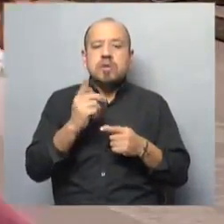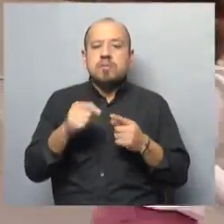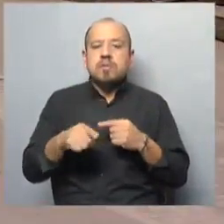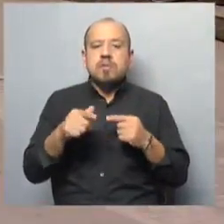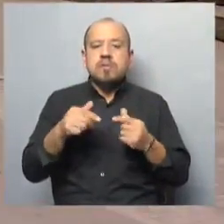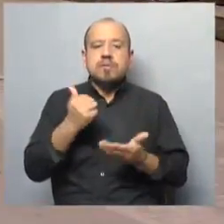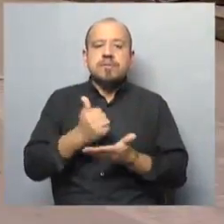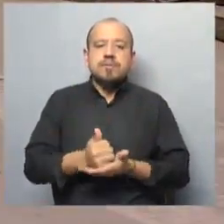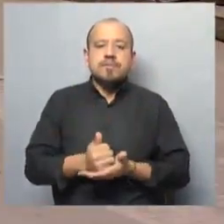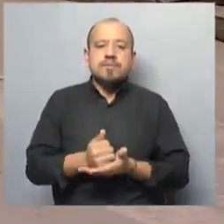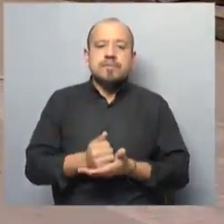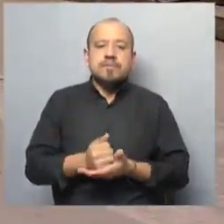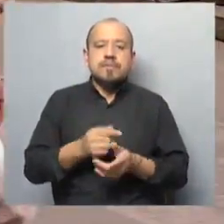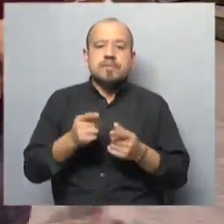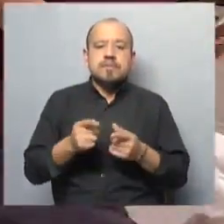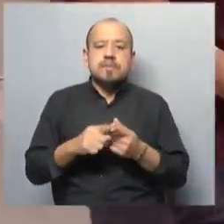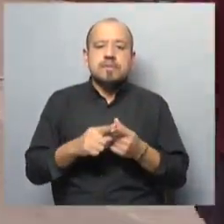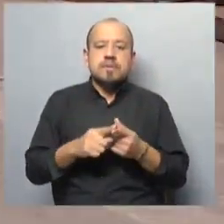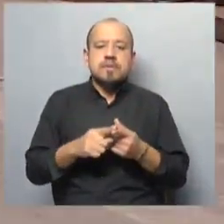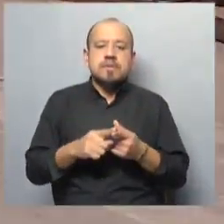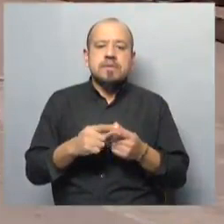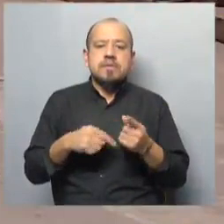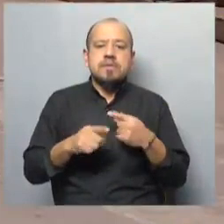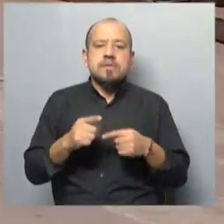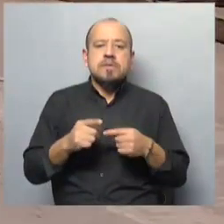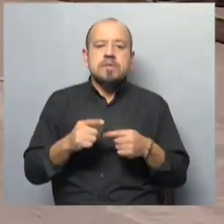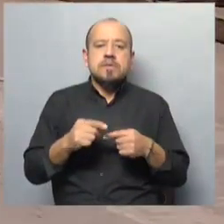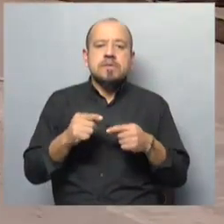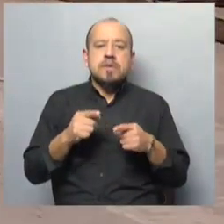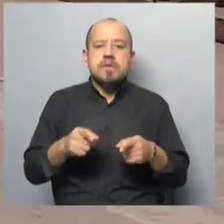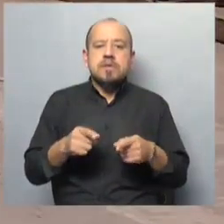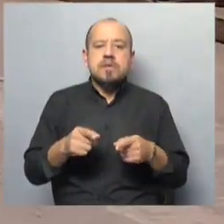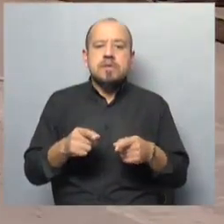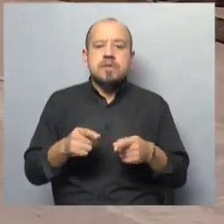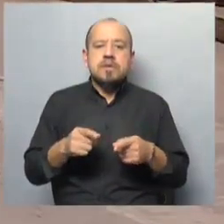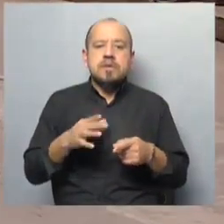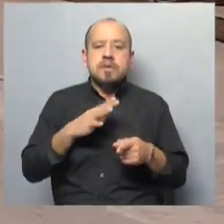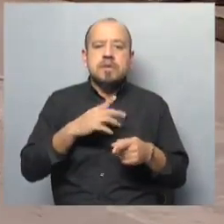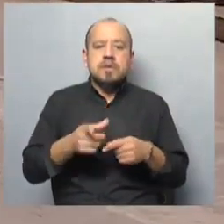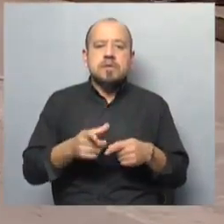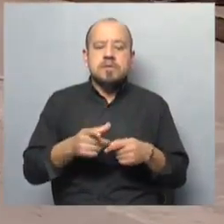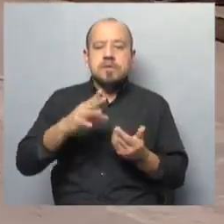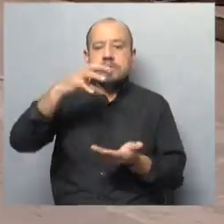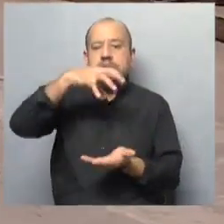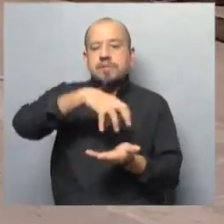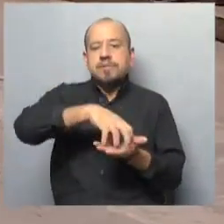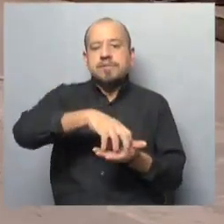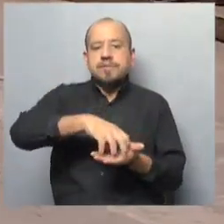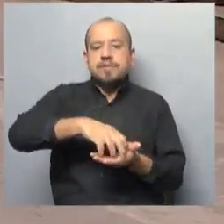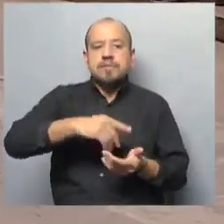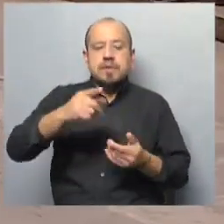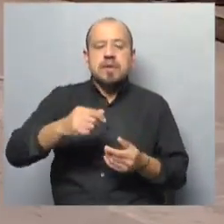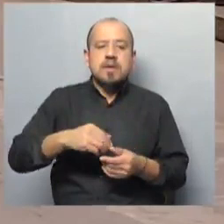manifestándose sobre todas las jornadas en el acto protocolar que fue allí en donde está el monumento de la Piedra